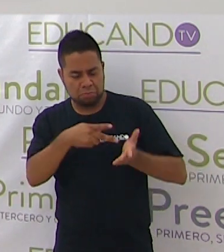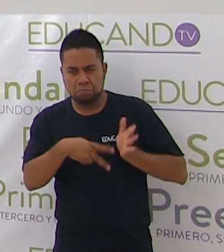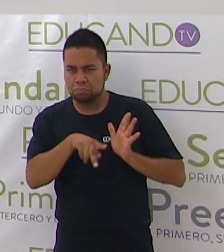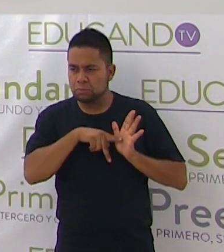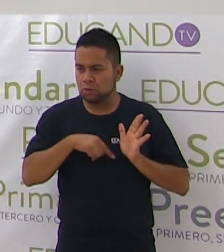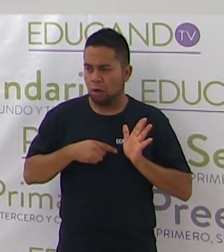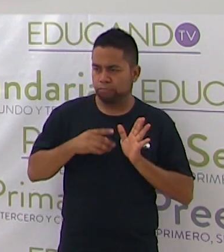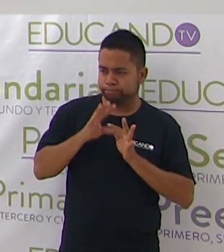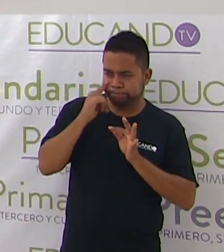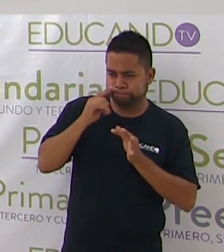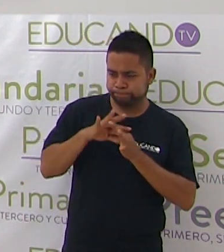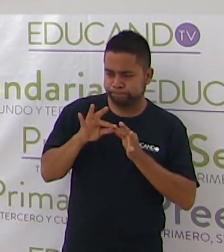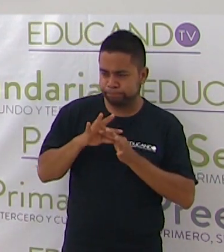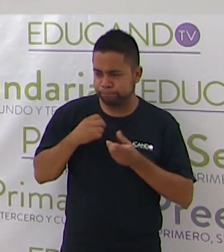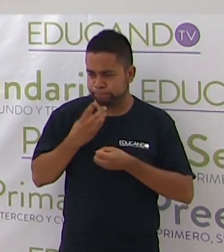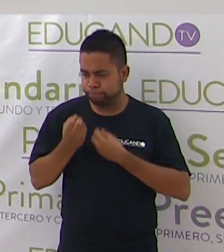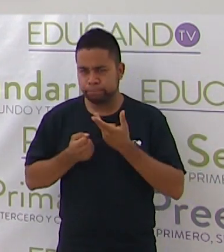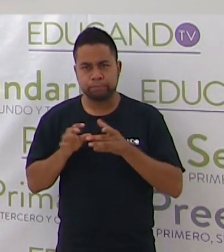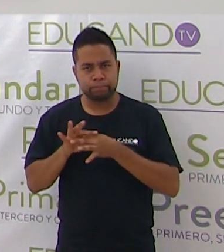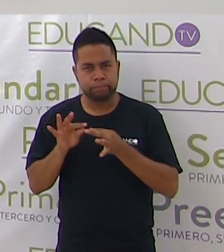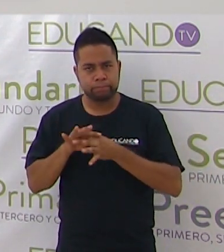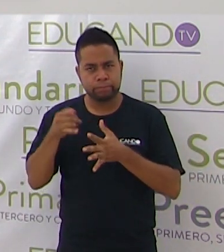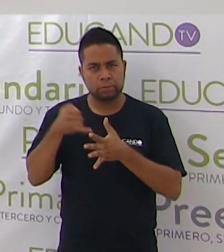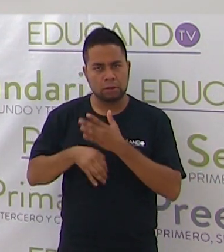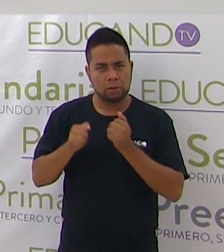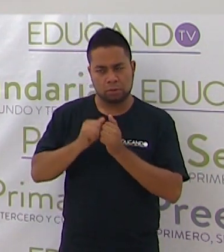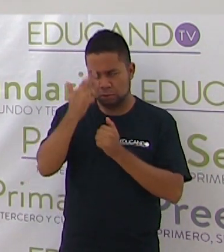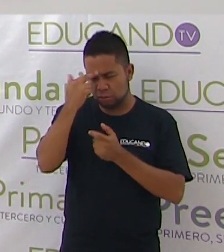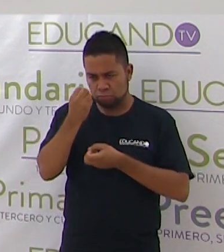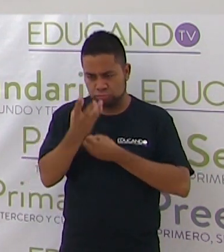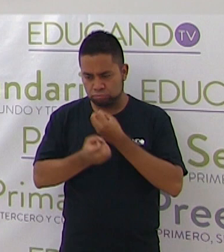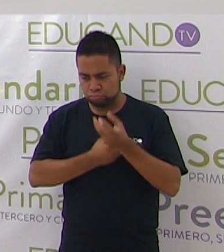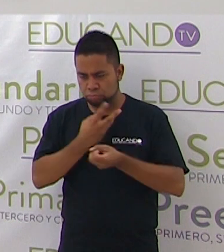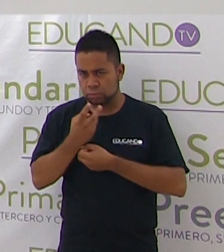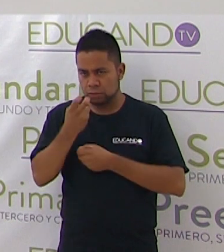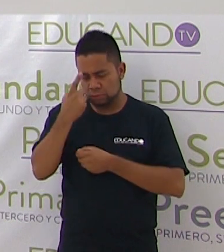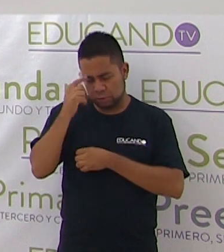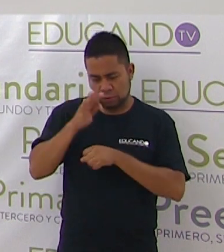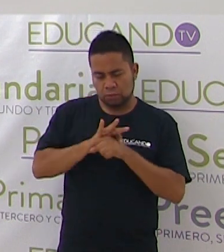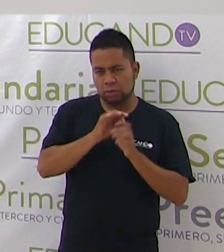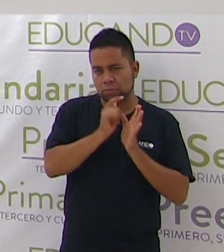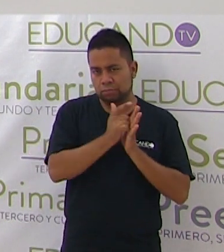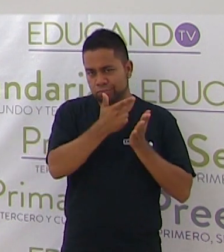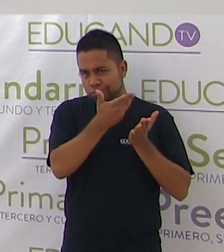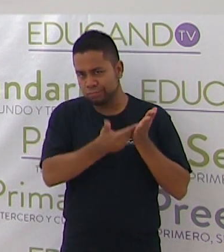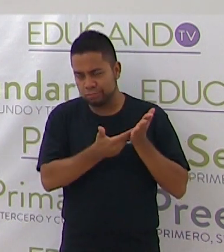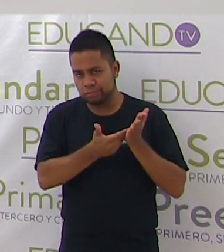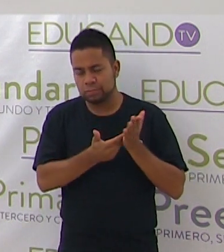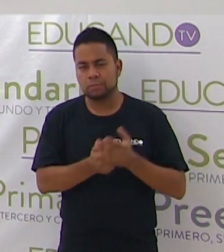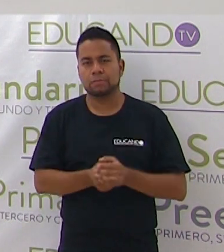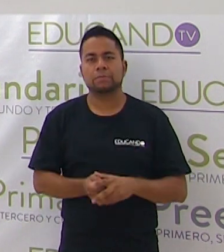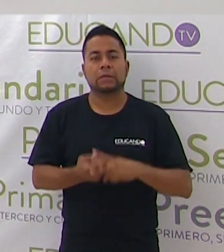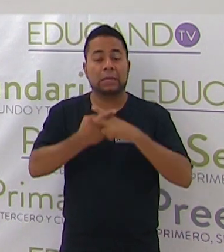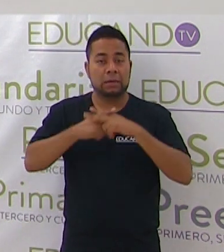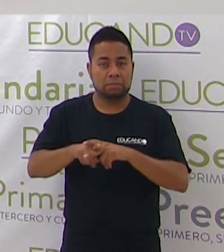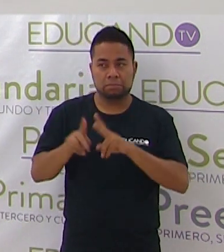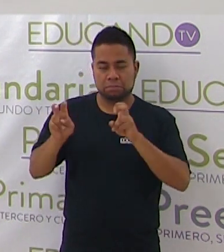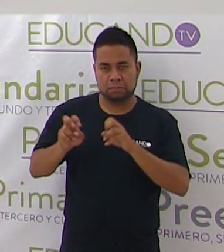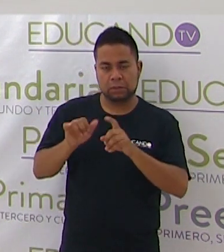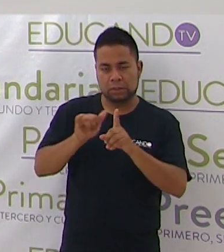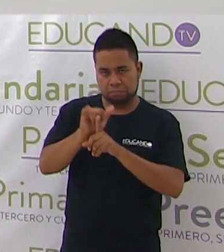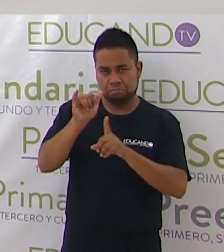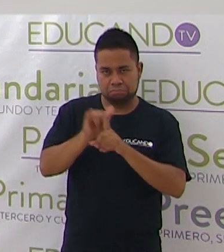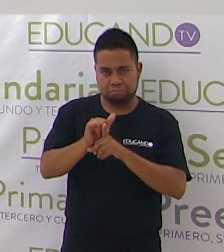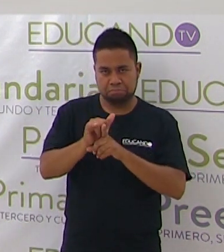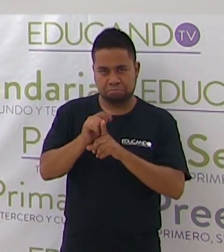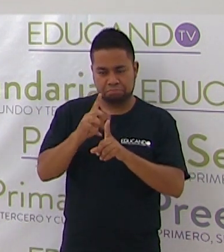argumentos. Entonces, vamos a empezar. Bullying, un reto para la sociedad, de Alicia